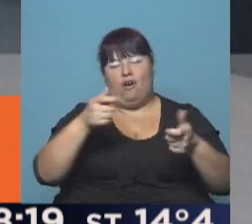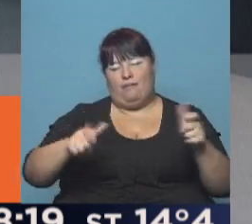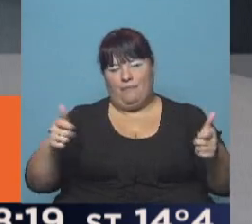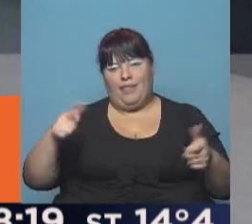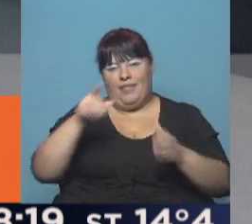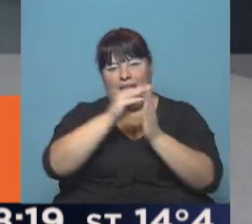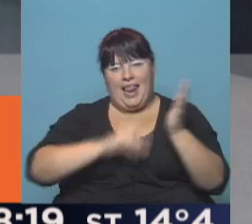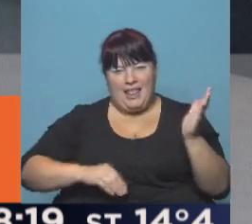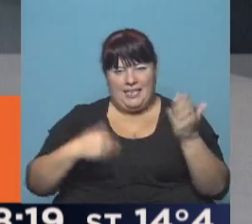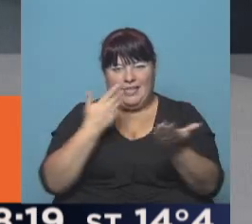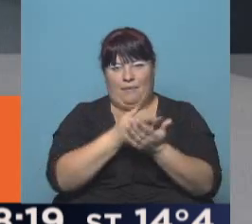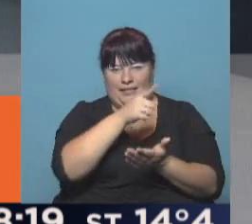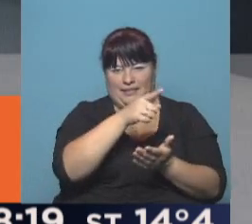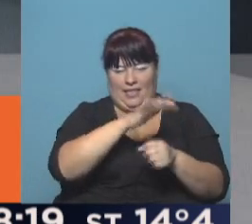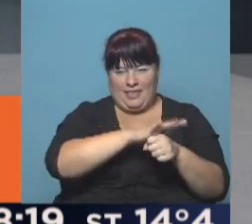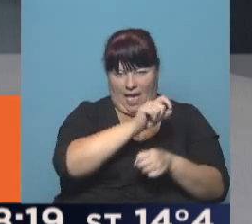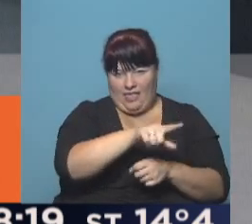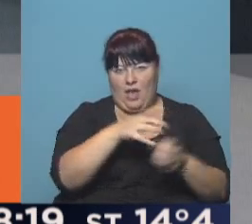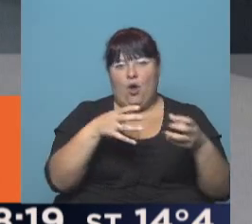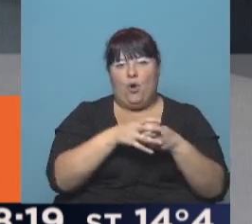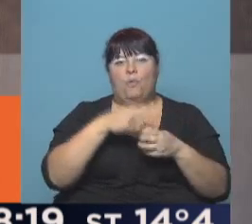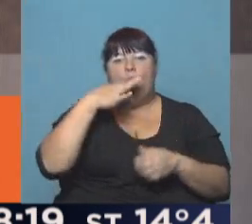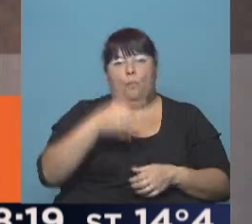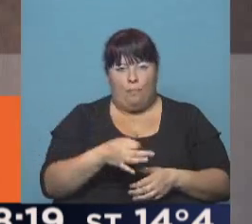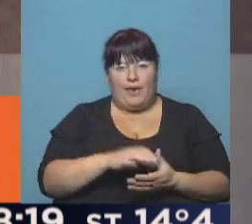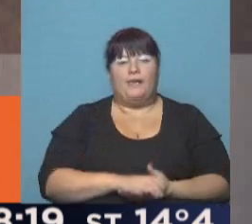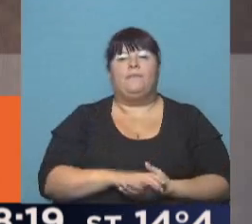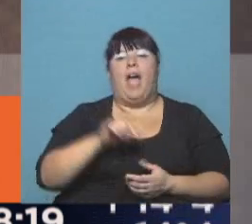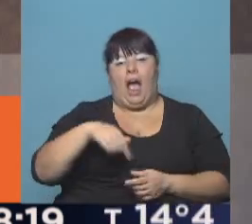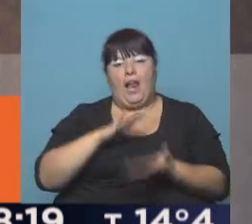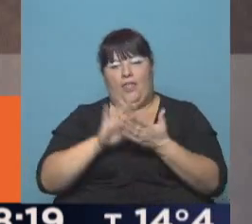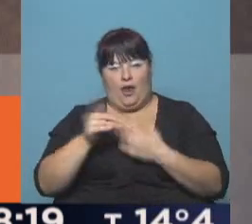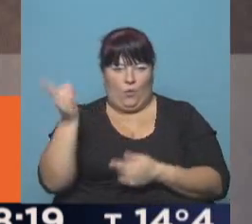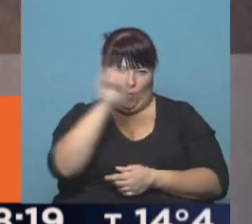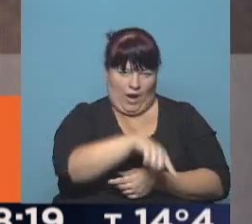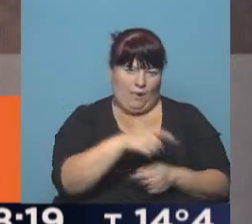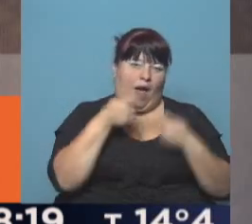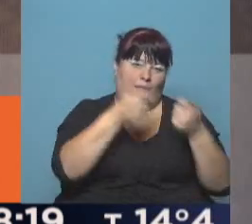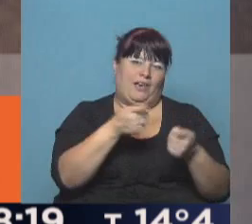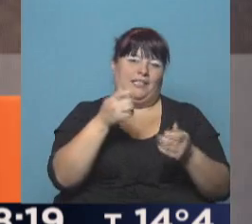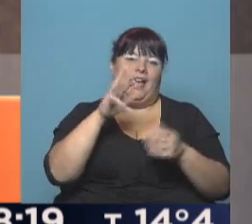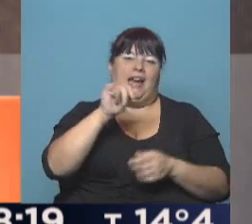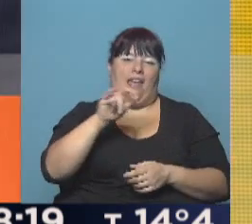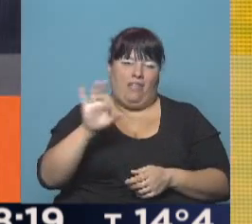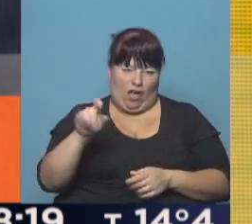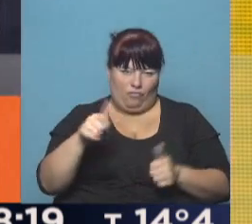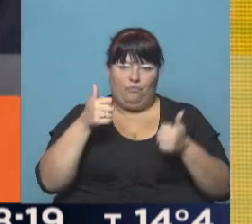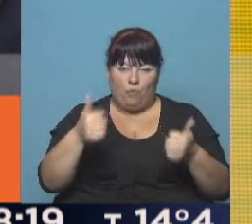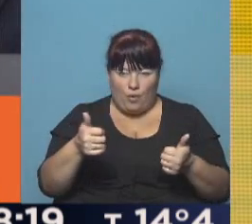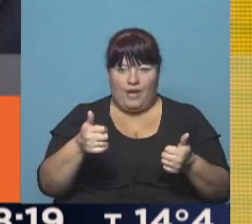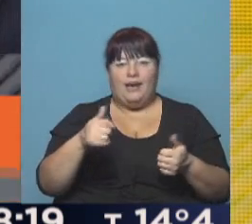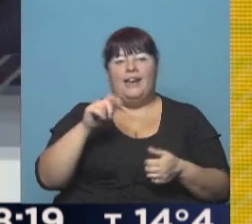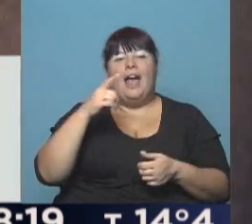las listas que se presentan ahí por por cumplir y bueno ahora vuelvo nuevamente a acompañarla florencia muy bien inés